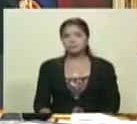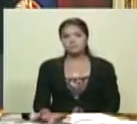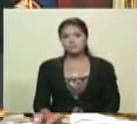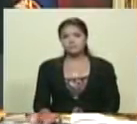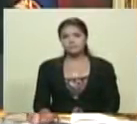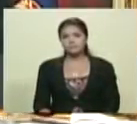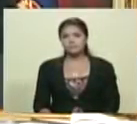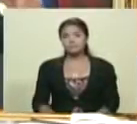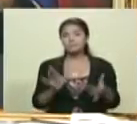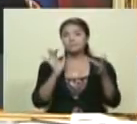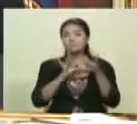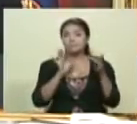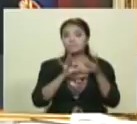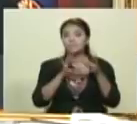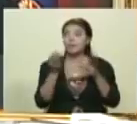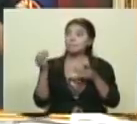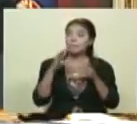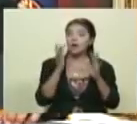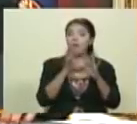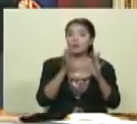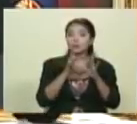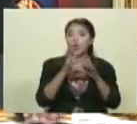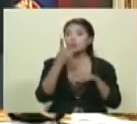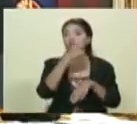Los contactos, tenemos más contactos. Tenemos